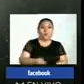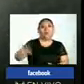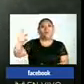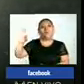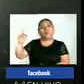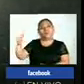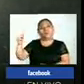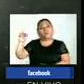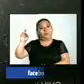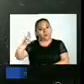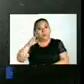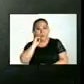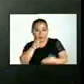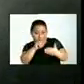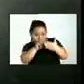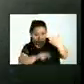la Constitución y las leyes secundarias.